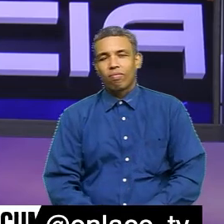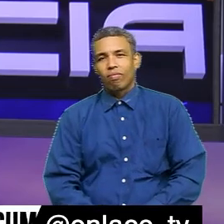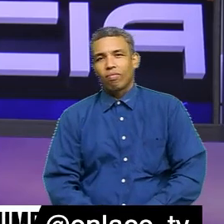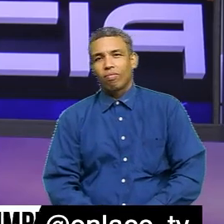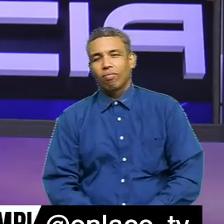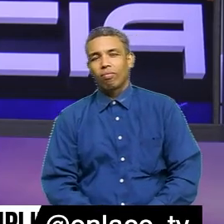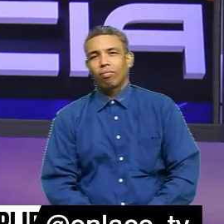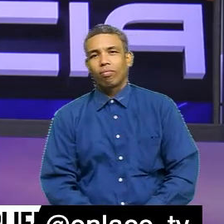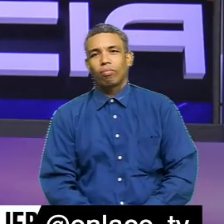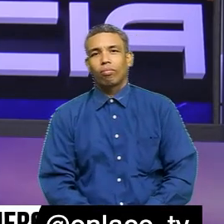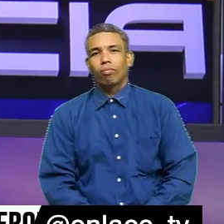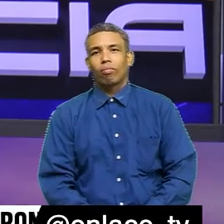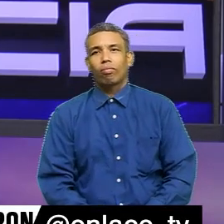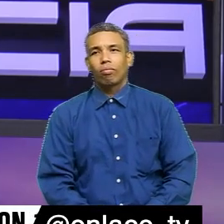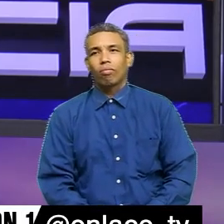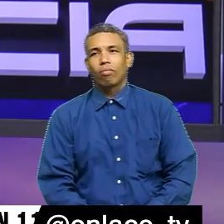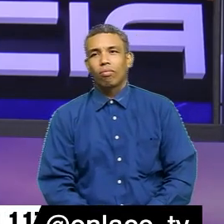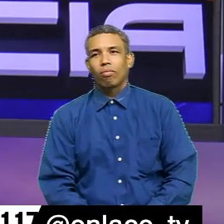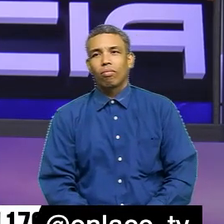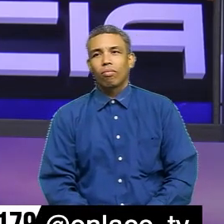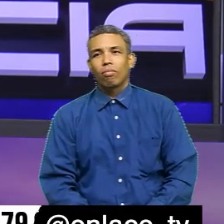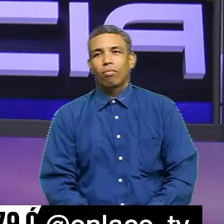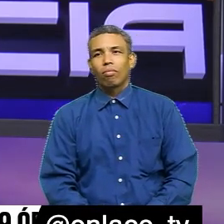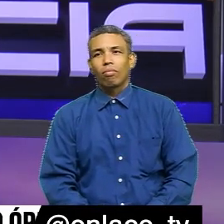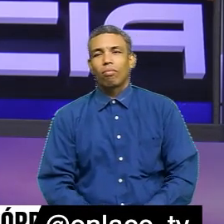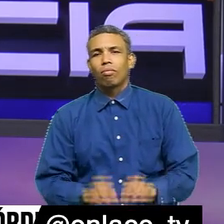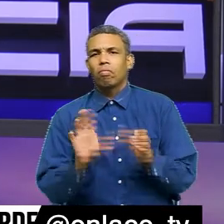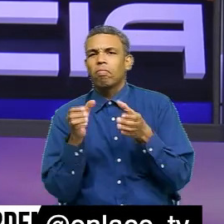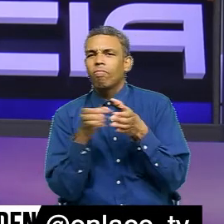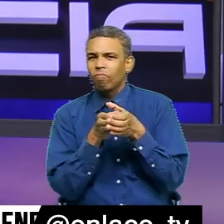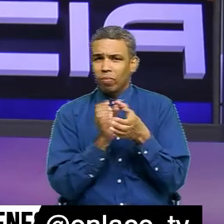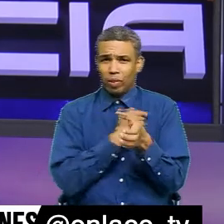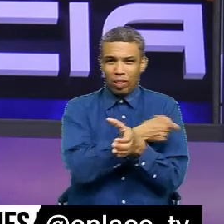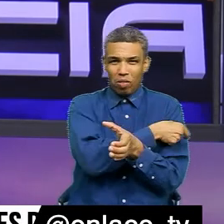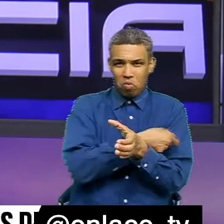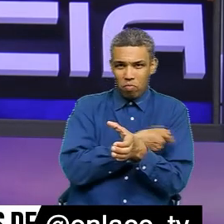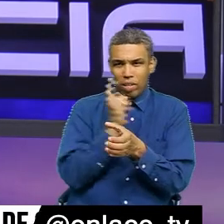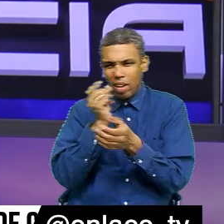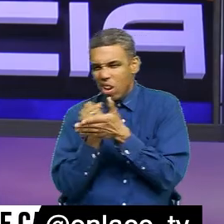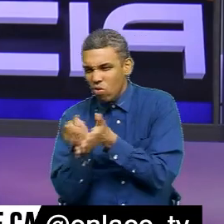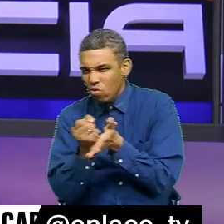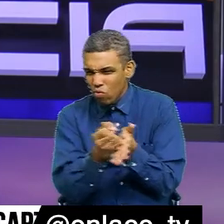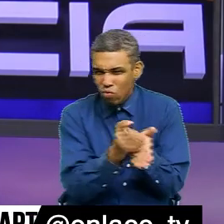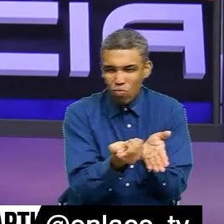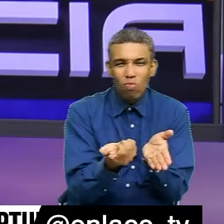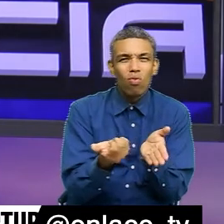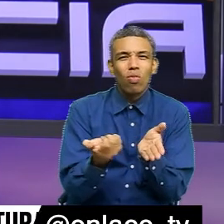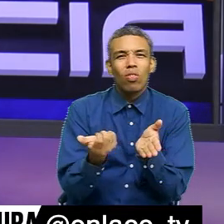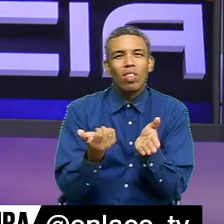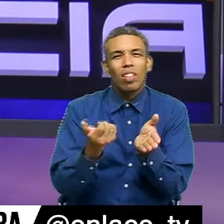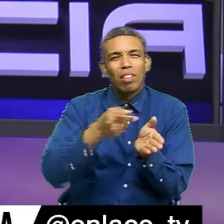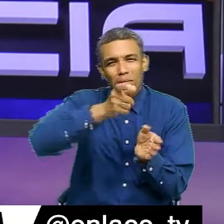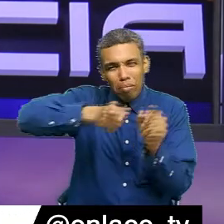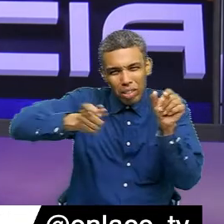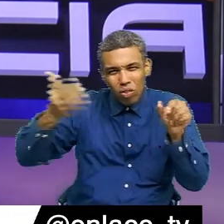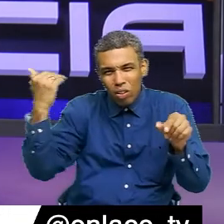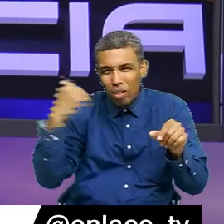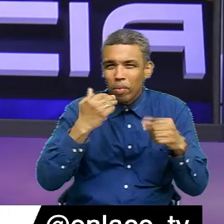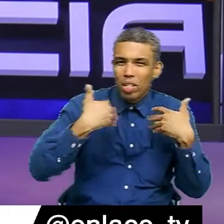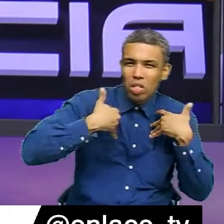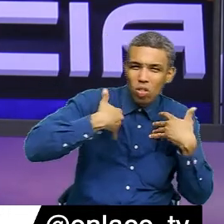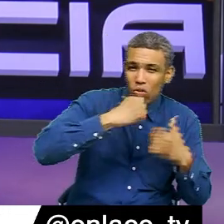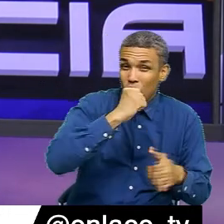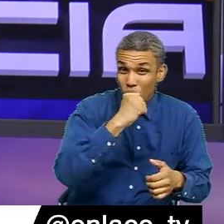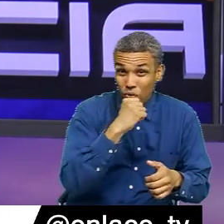Clara Rojas, que participa de la Comisión Seguimiento a la Ley de Víctimas, habló para Enlace Noticias y envió un mensaje a las víctimas de esta zona